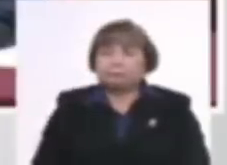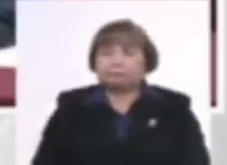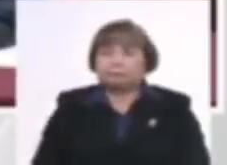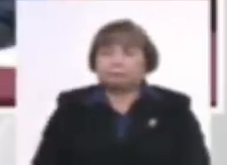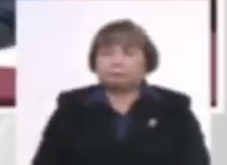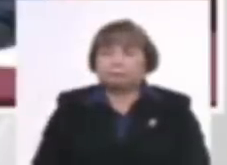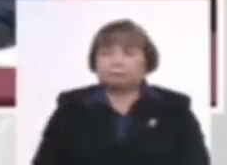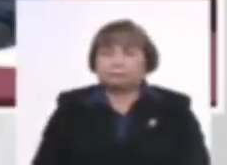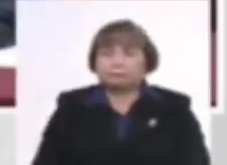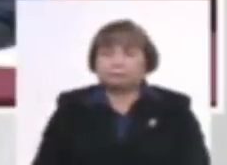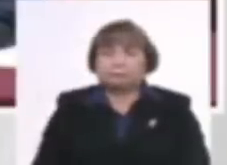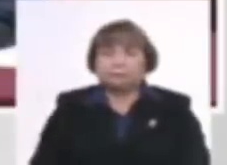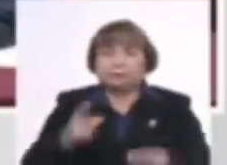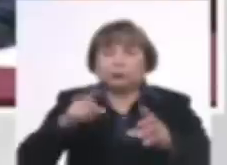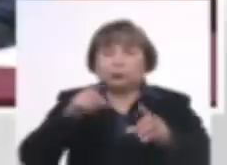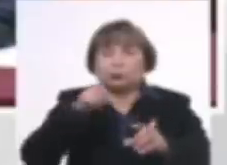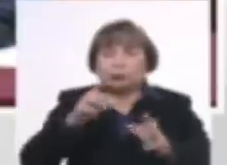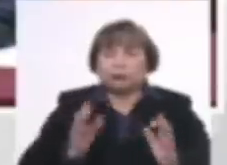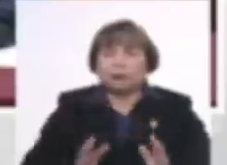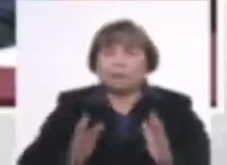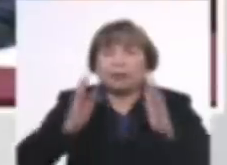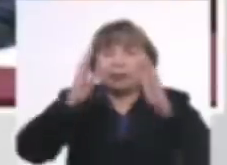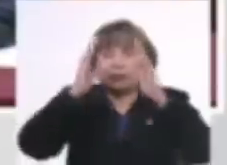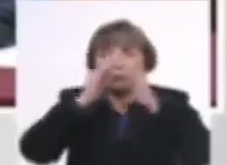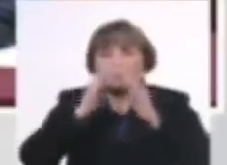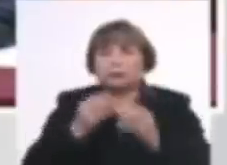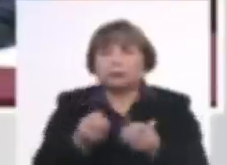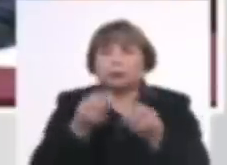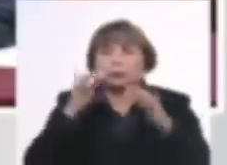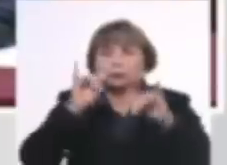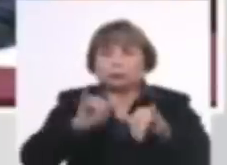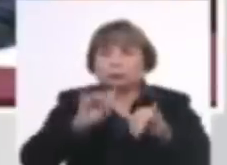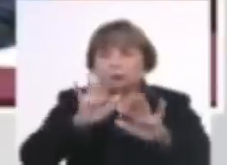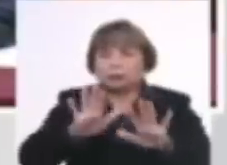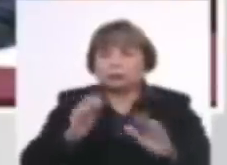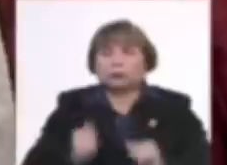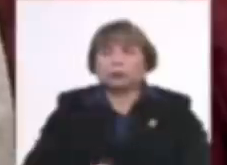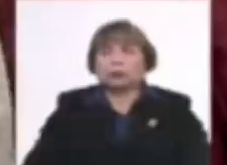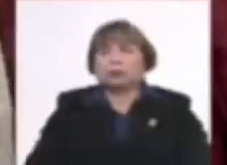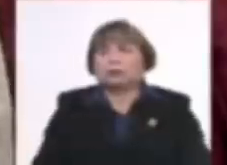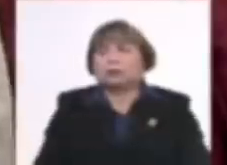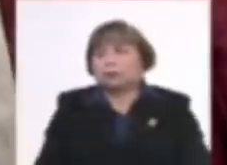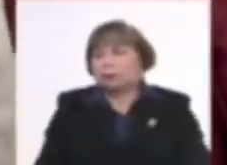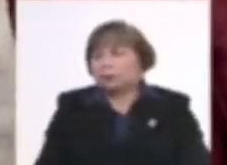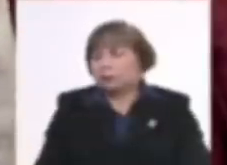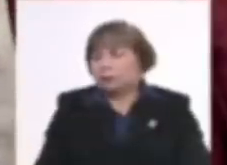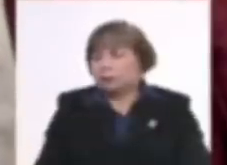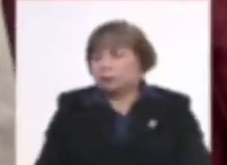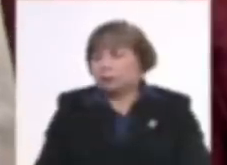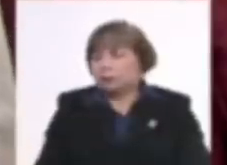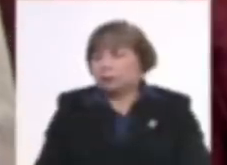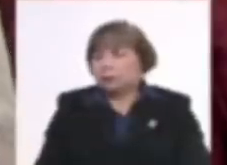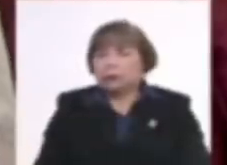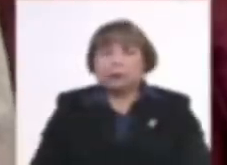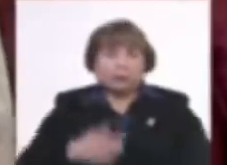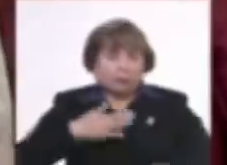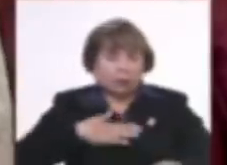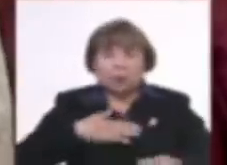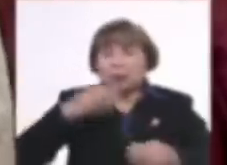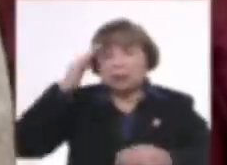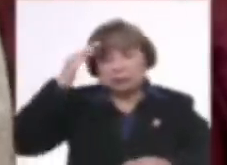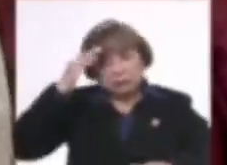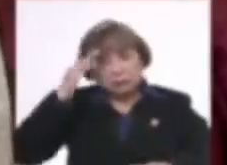Uh-huh. ¿Y cuando está en Palacio, cuántos días se queda usted en el Palacio? Vengo a saludar a mis padres